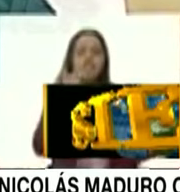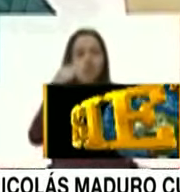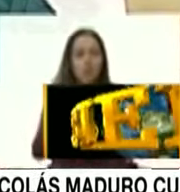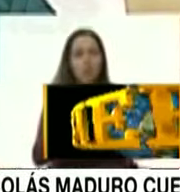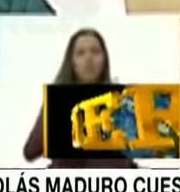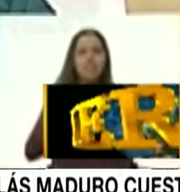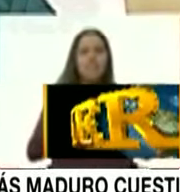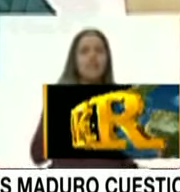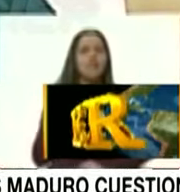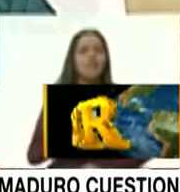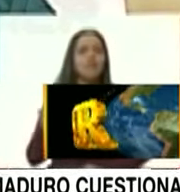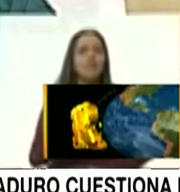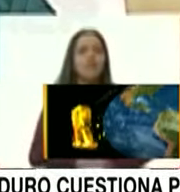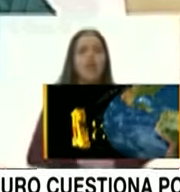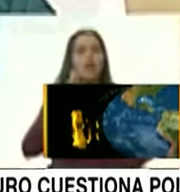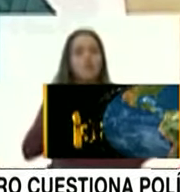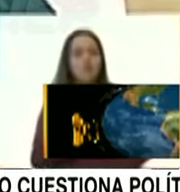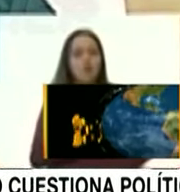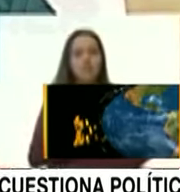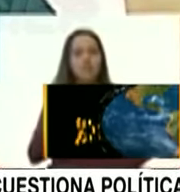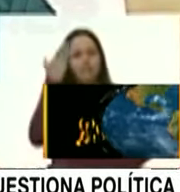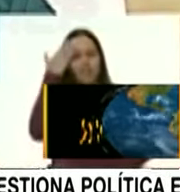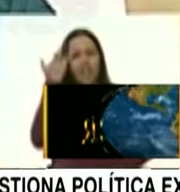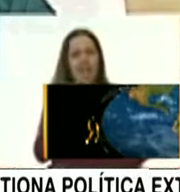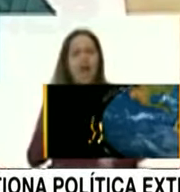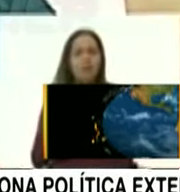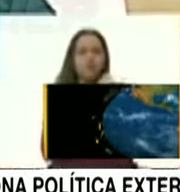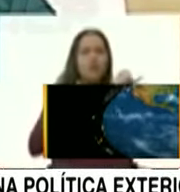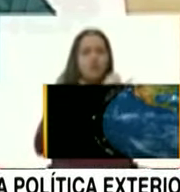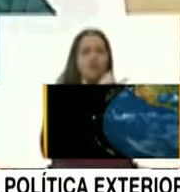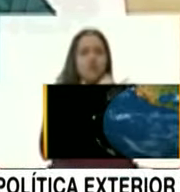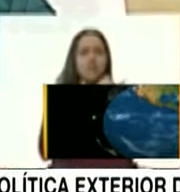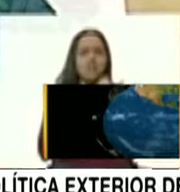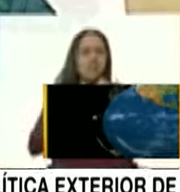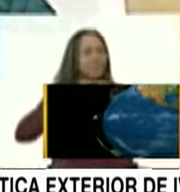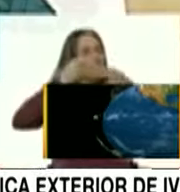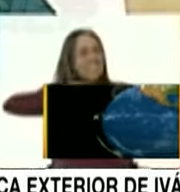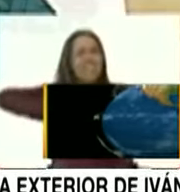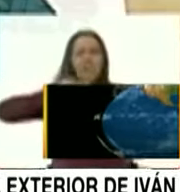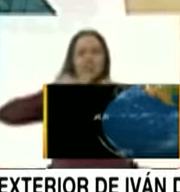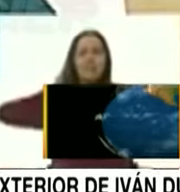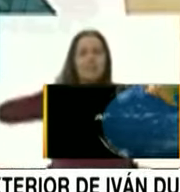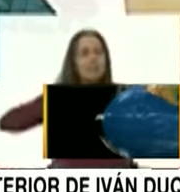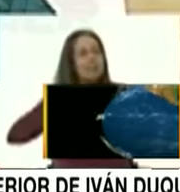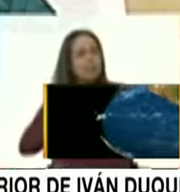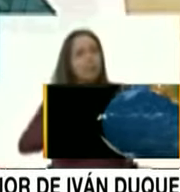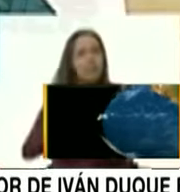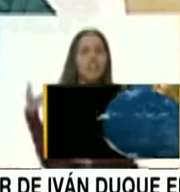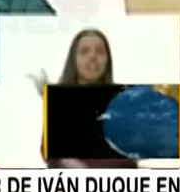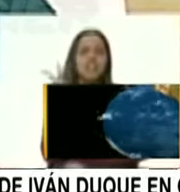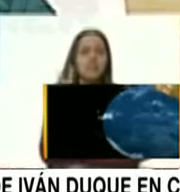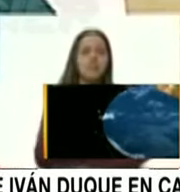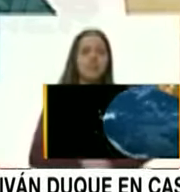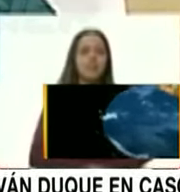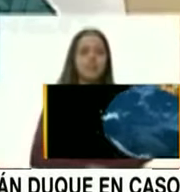acto tan importante, puede contar Palestina con el apoyo incondicional de la República Bolivariana